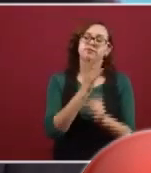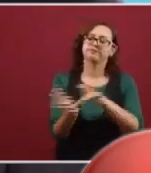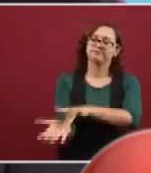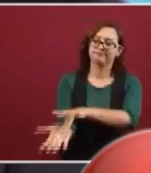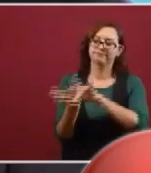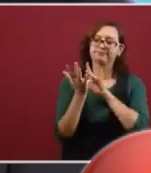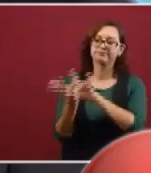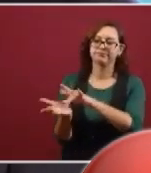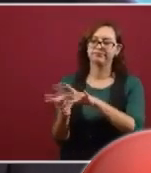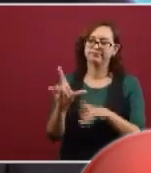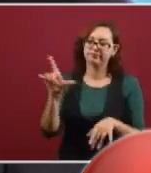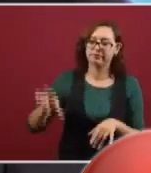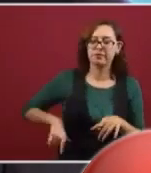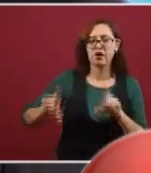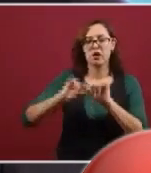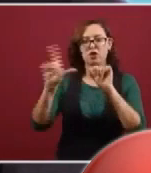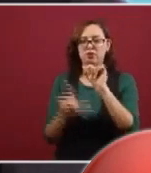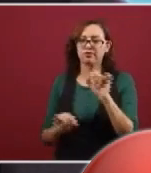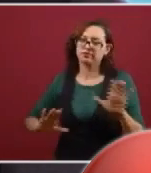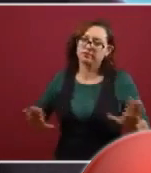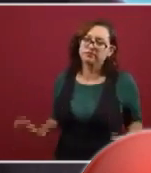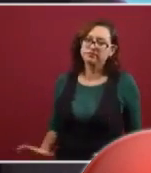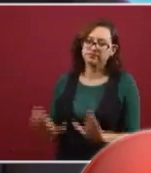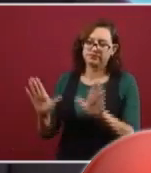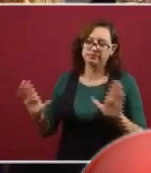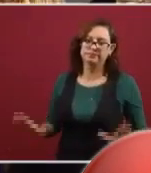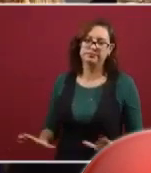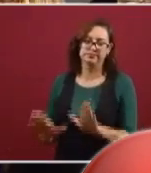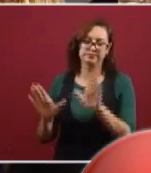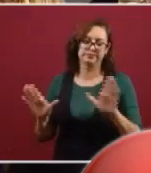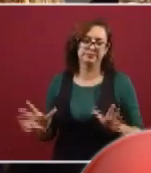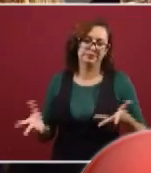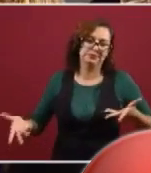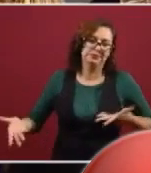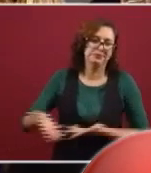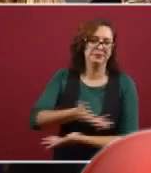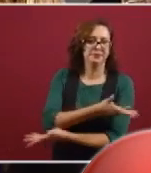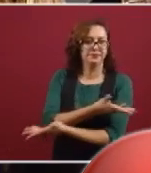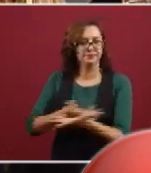el desarrollo y el crecimiento económico de nuestro país.